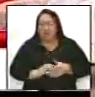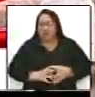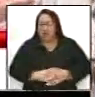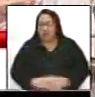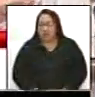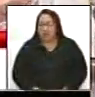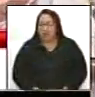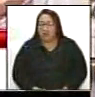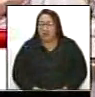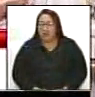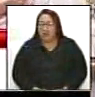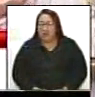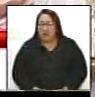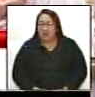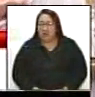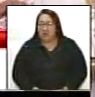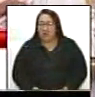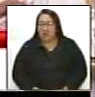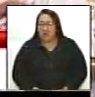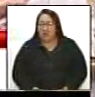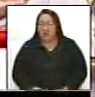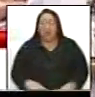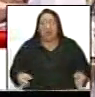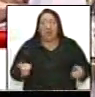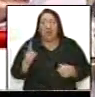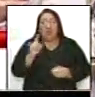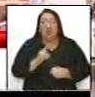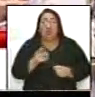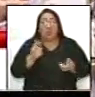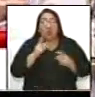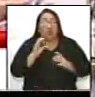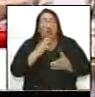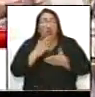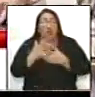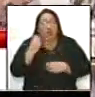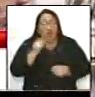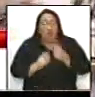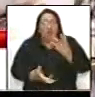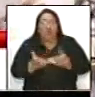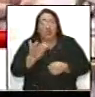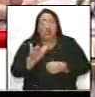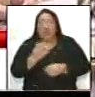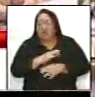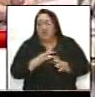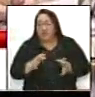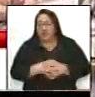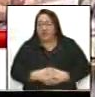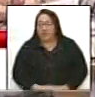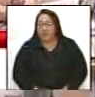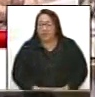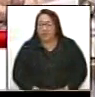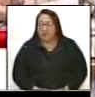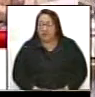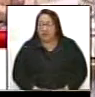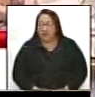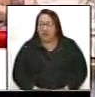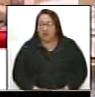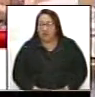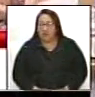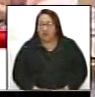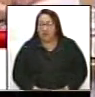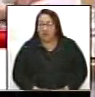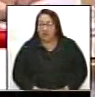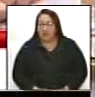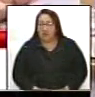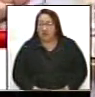recontraparchados. Tienen un uso determinado, ya no funciona. O sea que el día que hay un incendio y los agarre, el incendio los va a tomar con uniforme y todo. Acá están